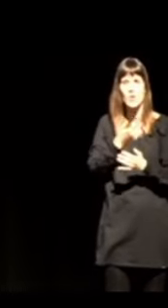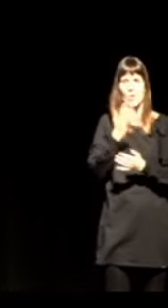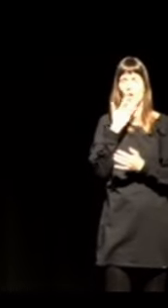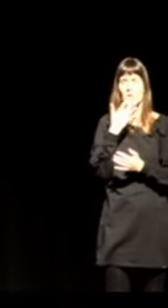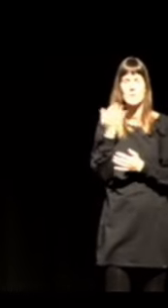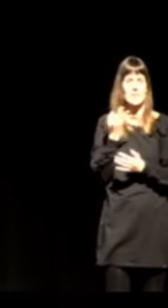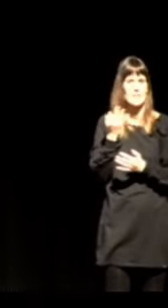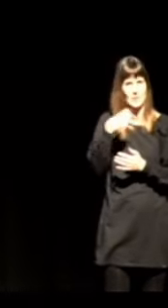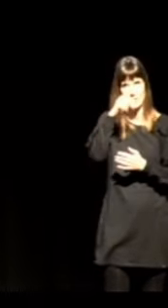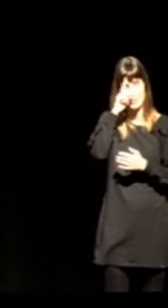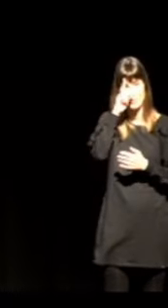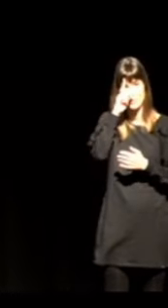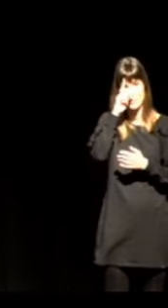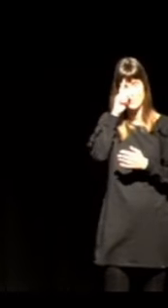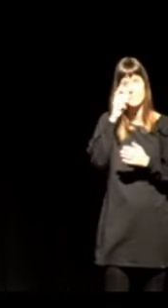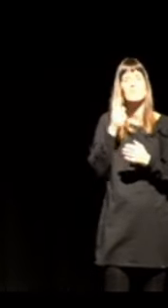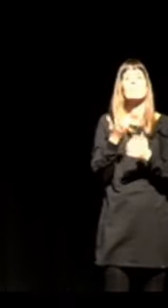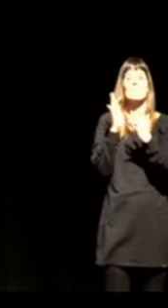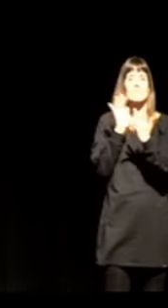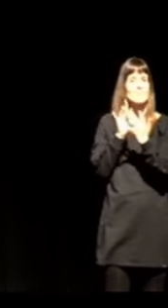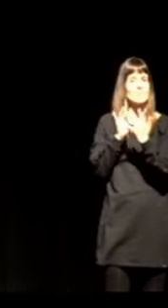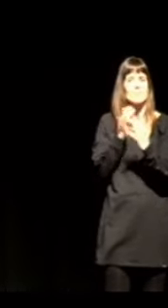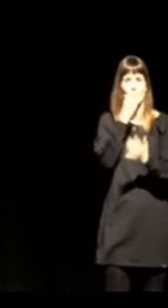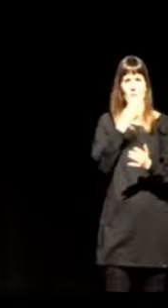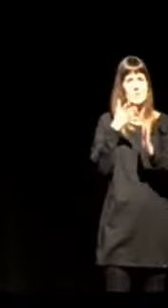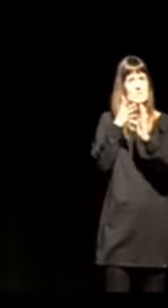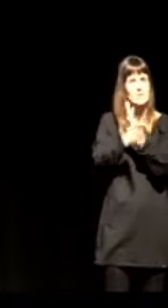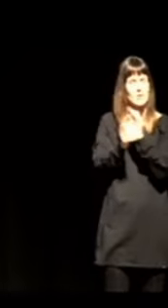modelo de relación humana que